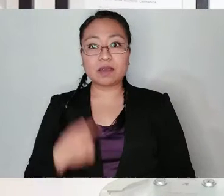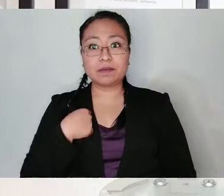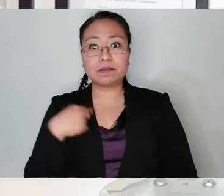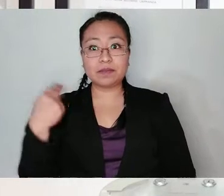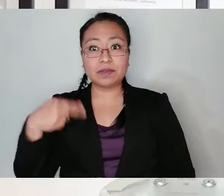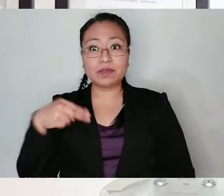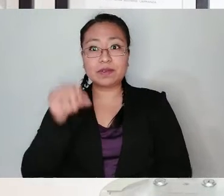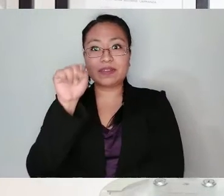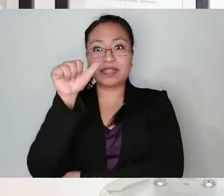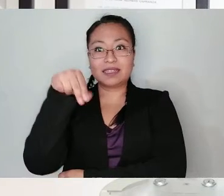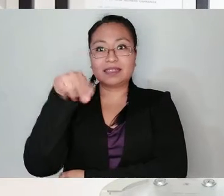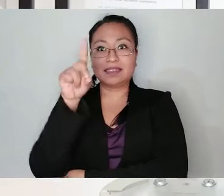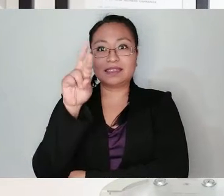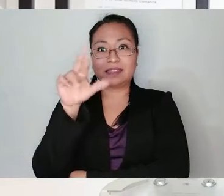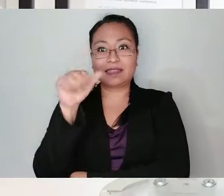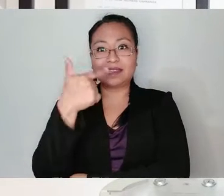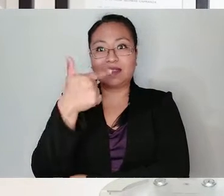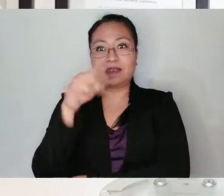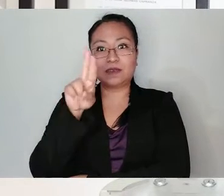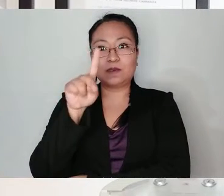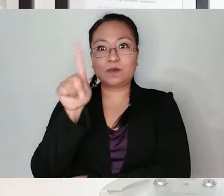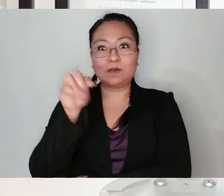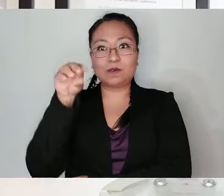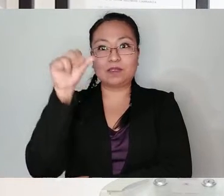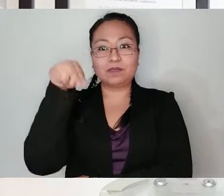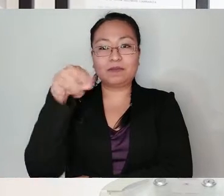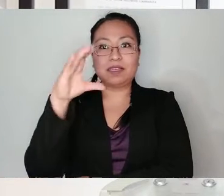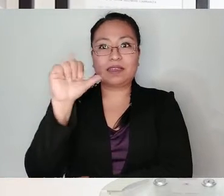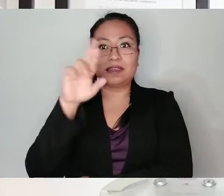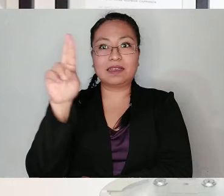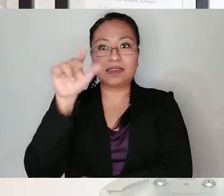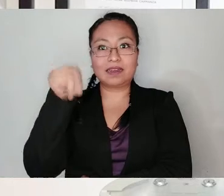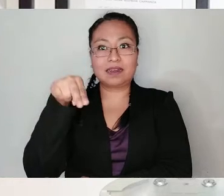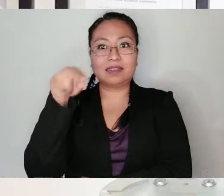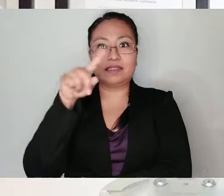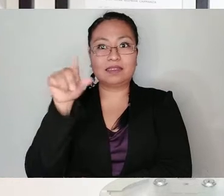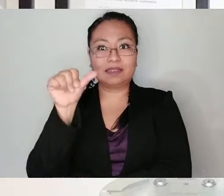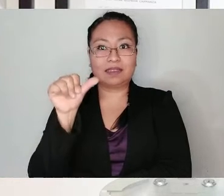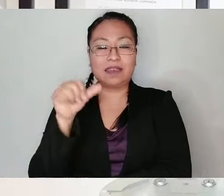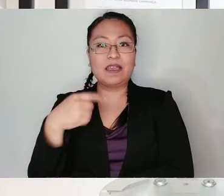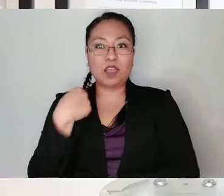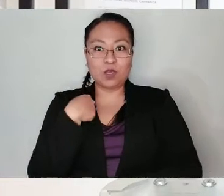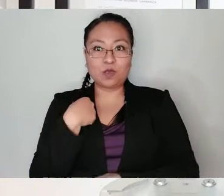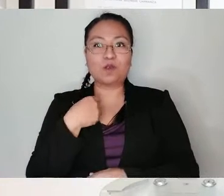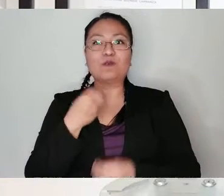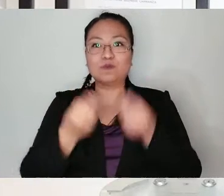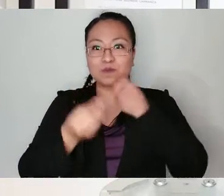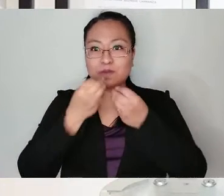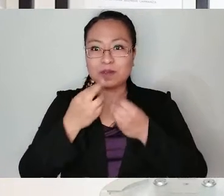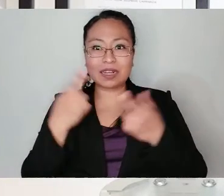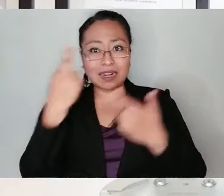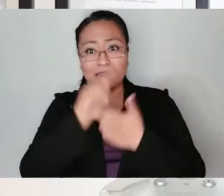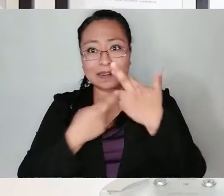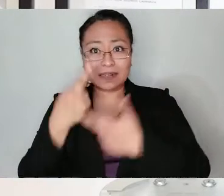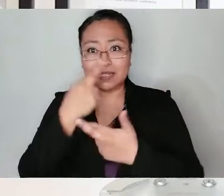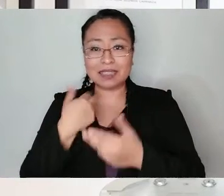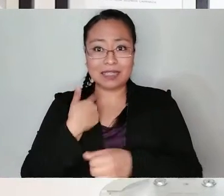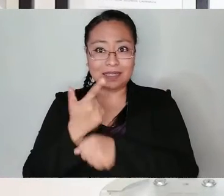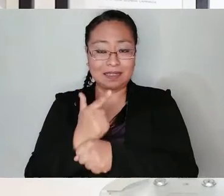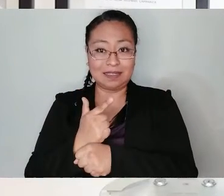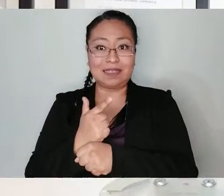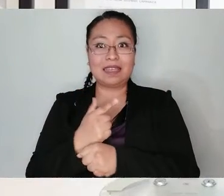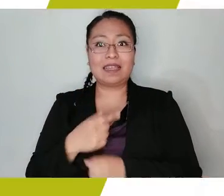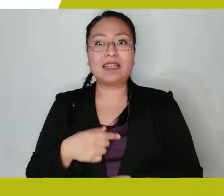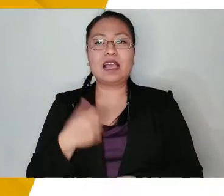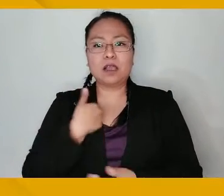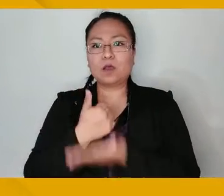Mi nombre es Sandra Guzmán Carranza, soy licenciada en nutrición. Mi especialidad es hacer programas de nutrición en